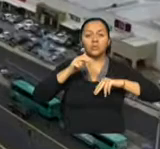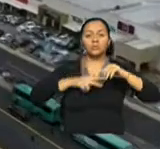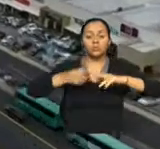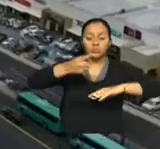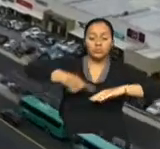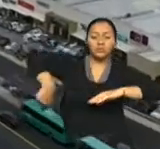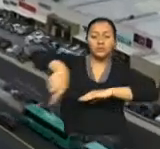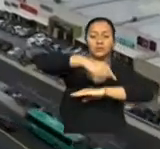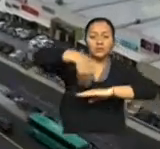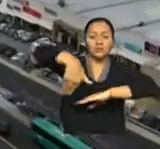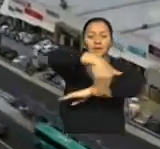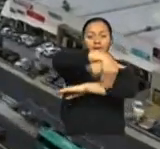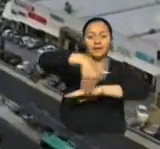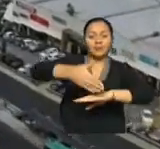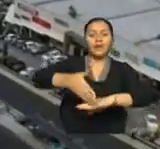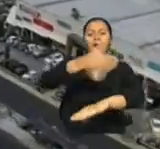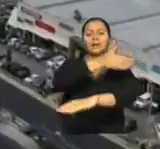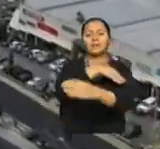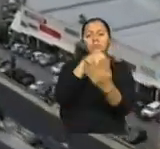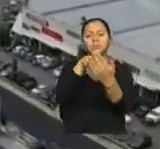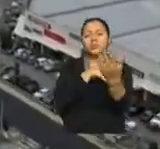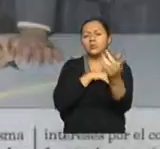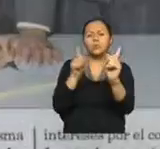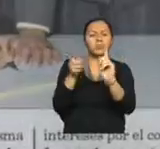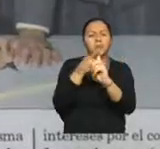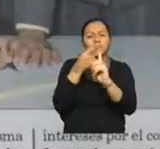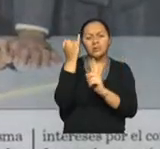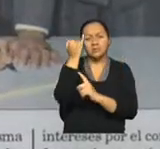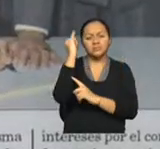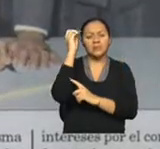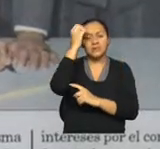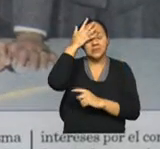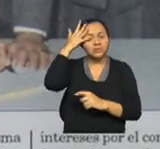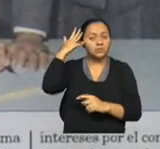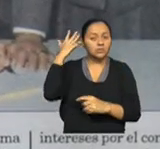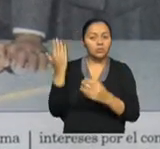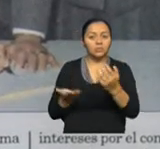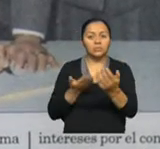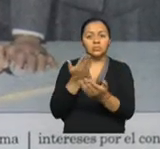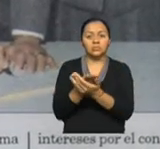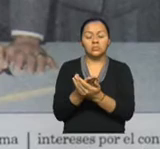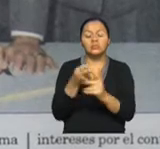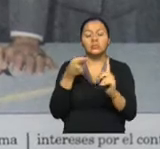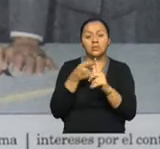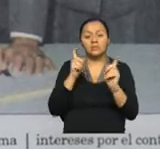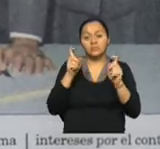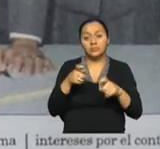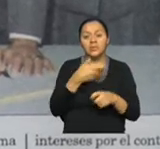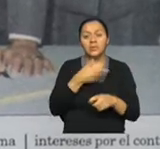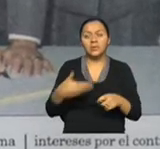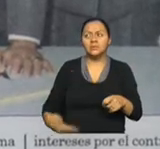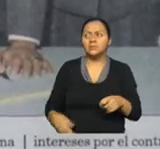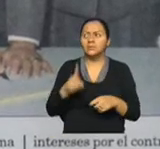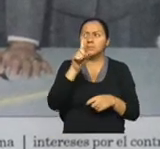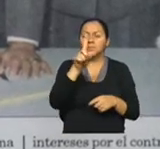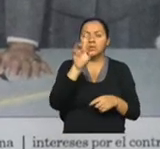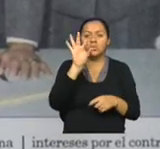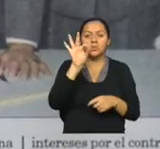vía interoceánica, uno de los últimos documentos avalados por Sixto Durán Ballén antes de dejar la presidencia en agosto